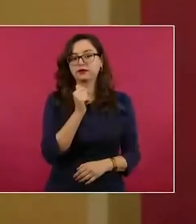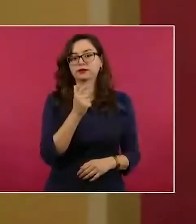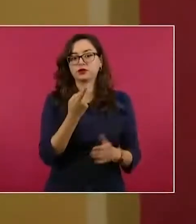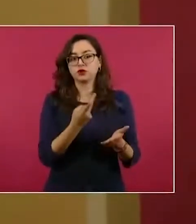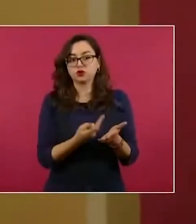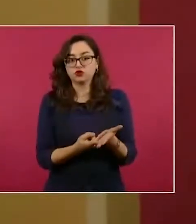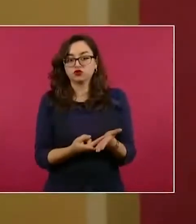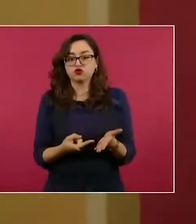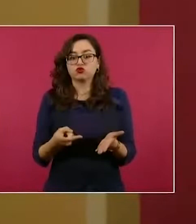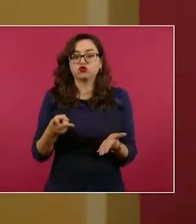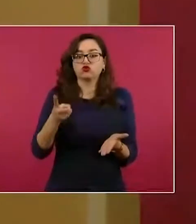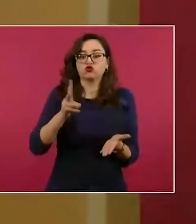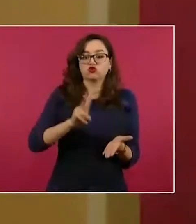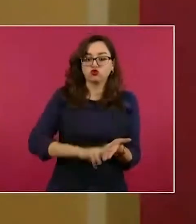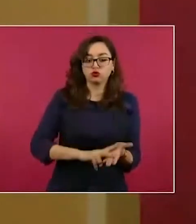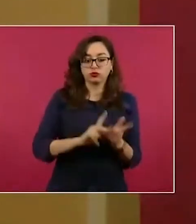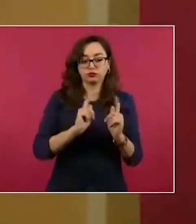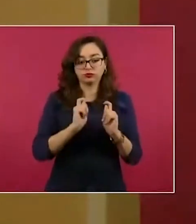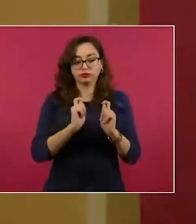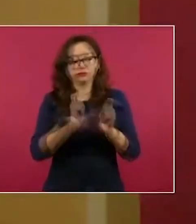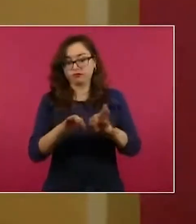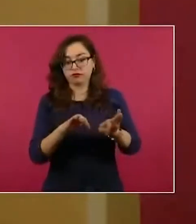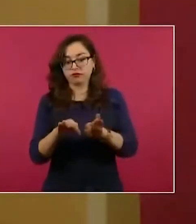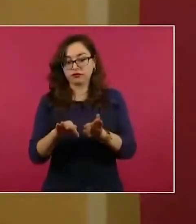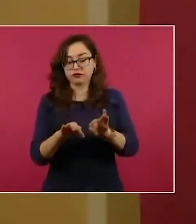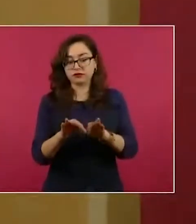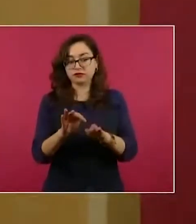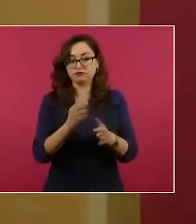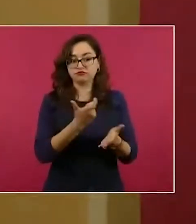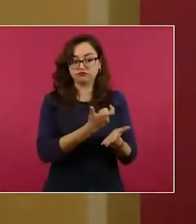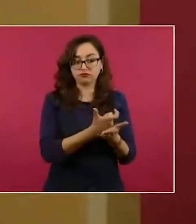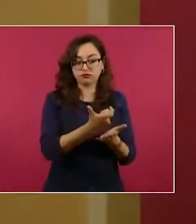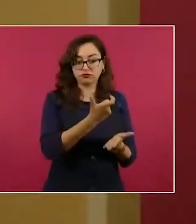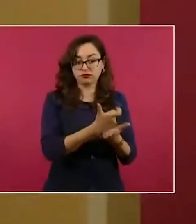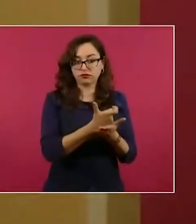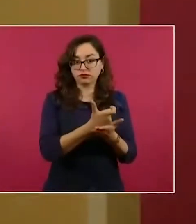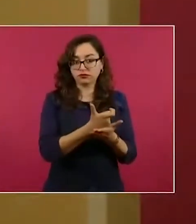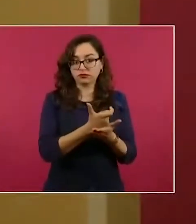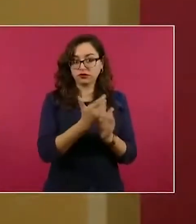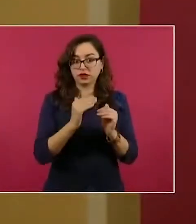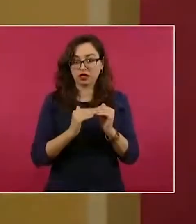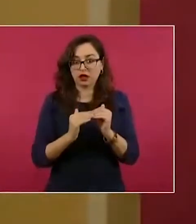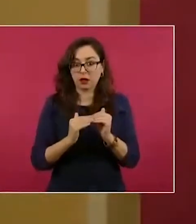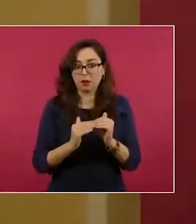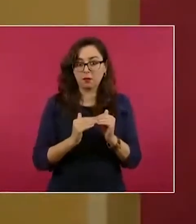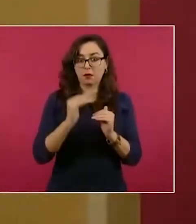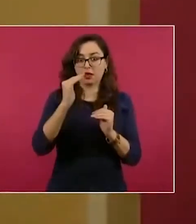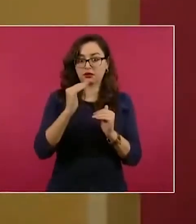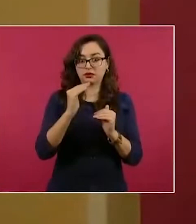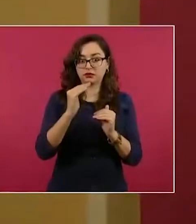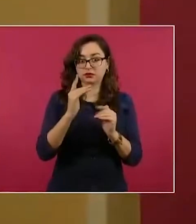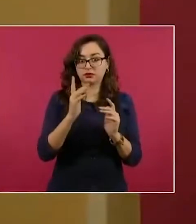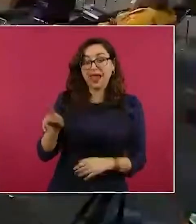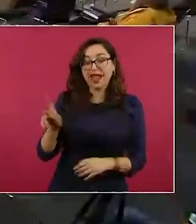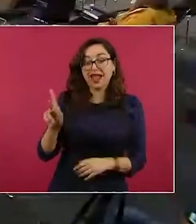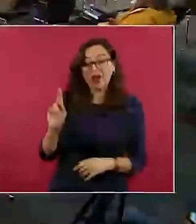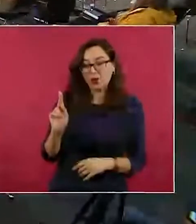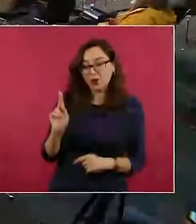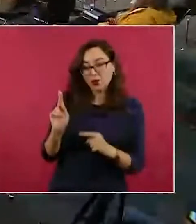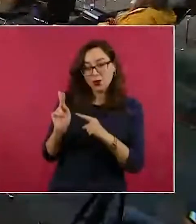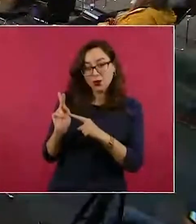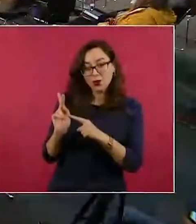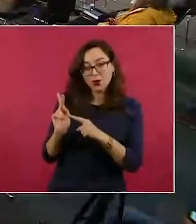su función, empleo, cargo o comisión mayor a la establecida para el presidente de la República,